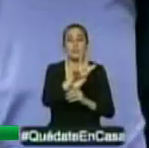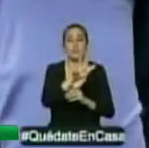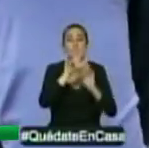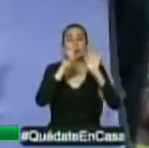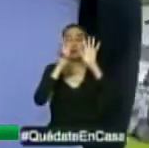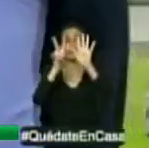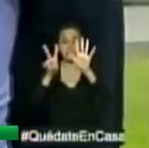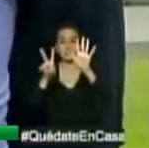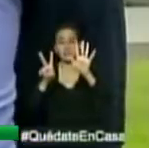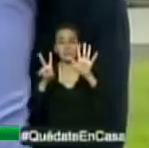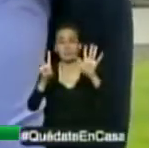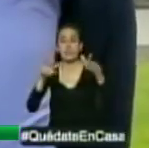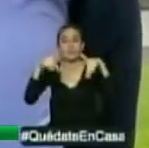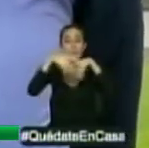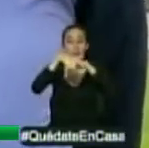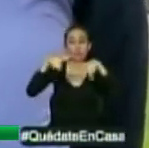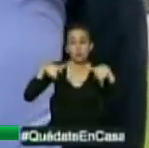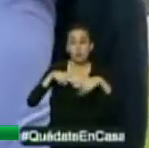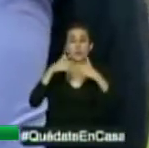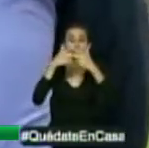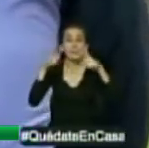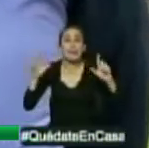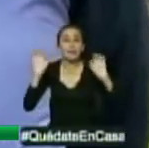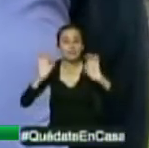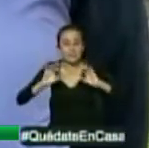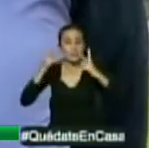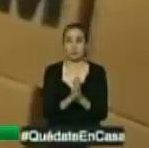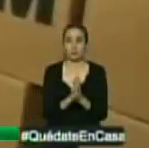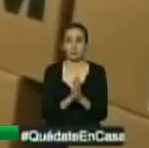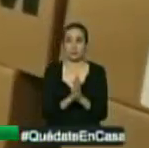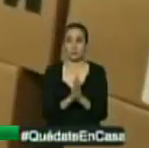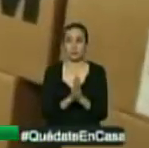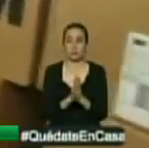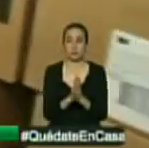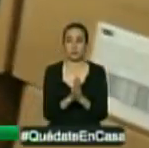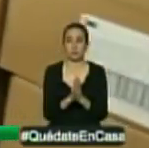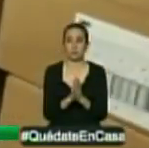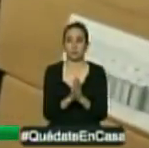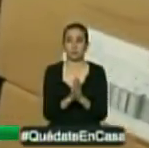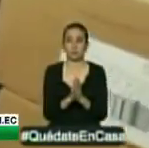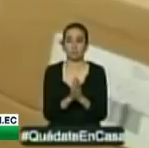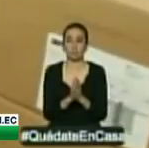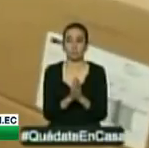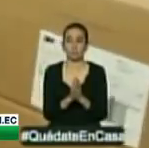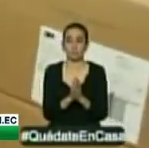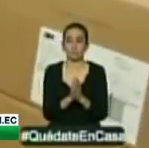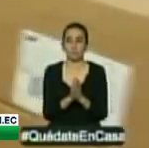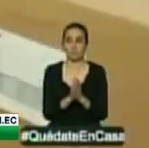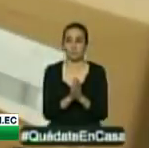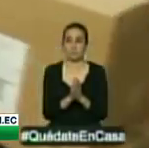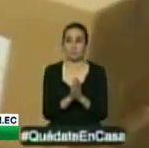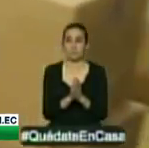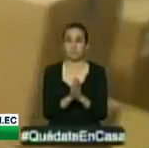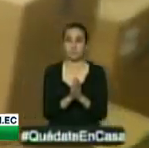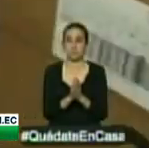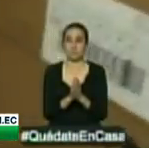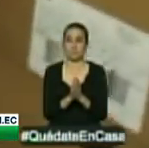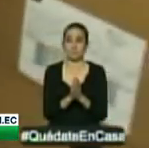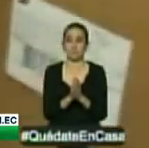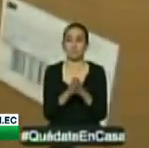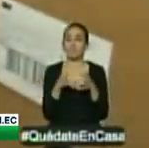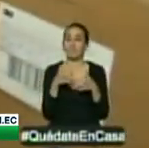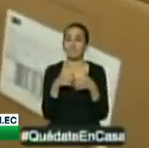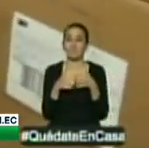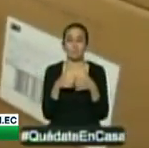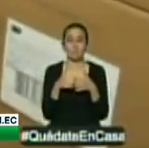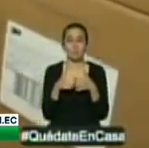2.199. El ministro de Salud, Juan Carlos Bayos, informó sobre las donaciones que se están receptando. Estas han sido realizadas